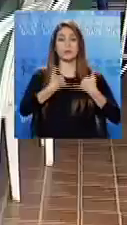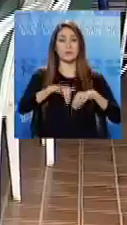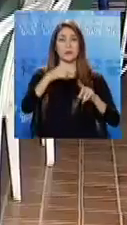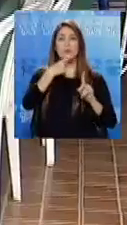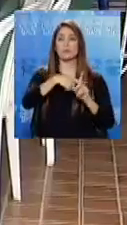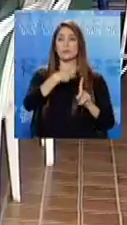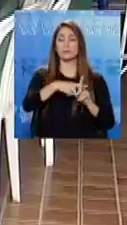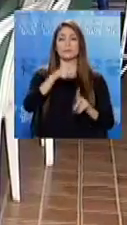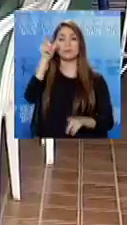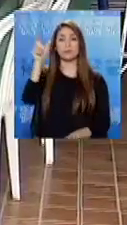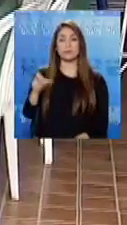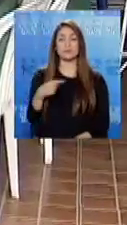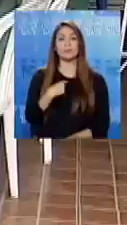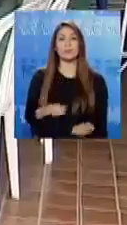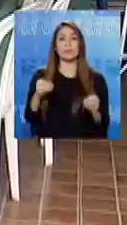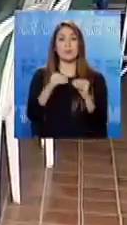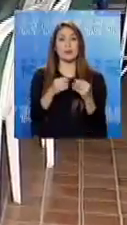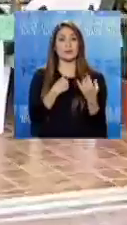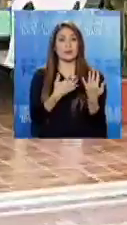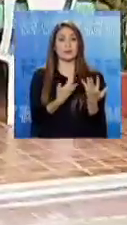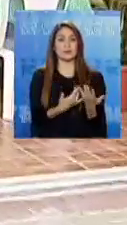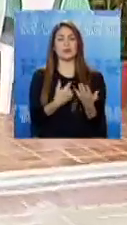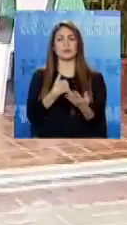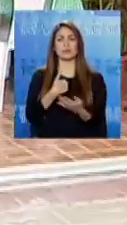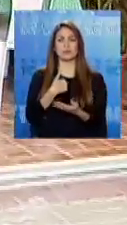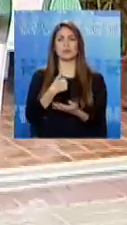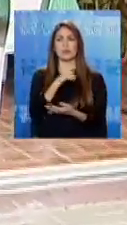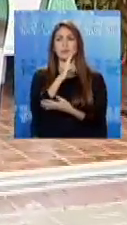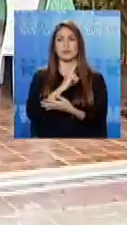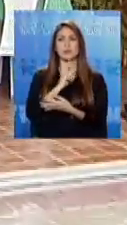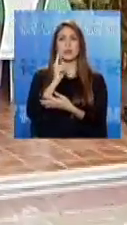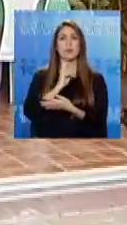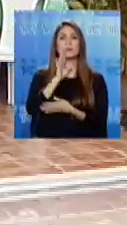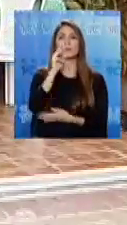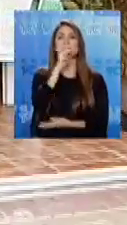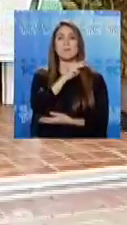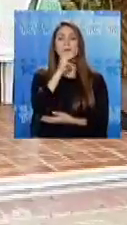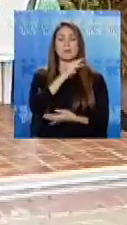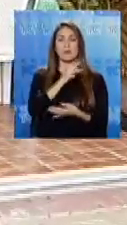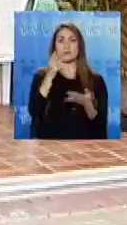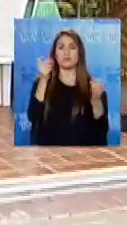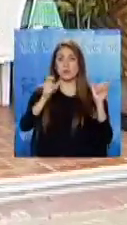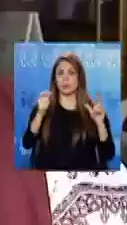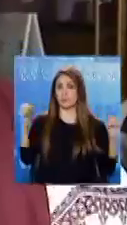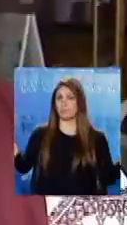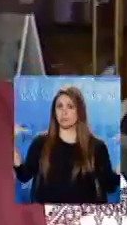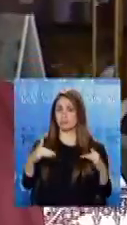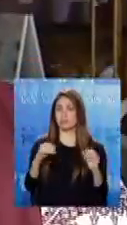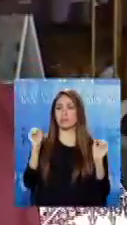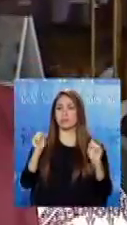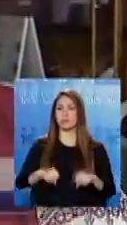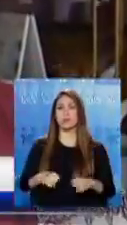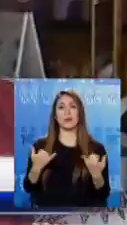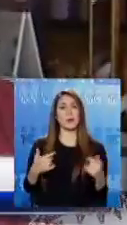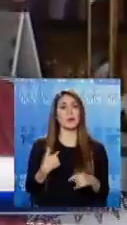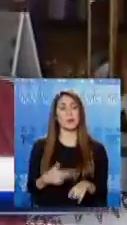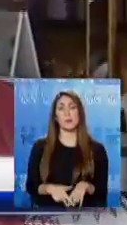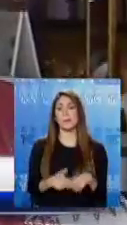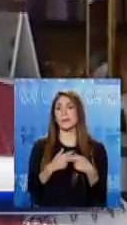Cruzati no esperará más y prepara su restaurante en el malecón de Manta para recibir a sus clientes. Hay que comenzar